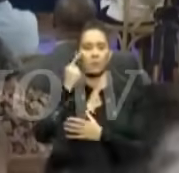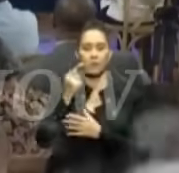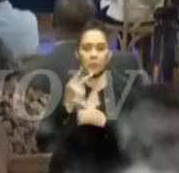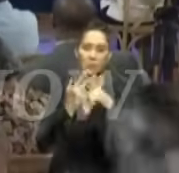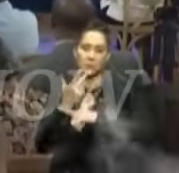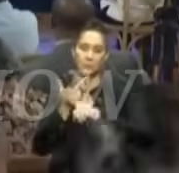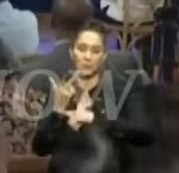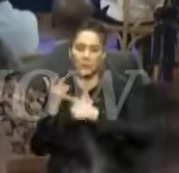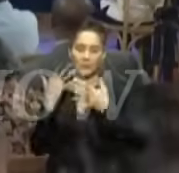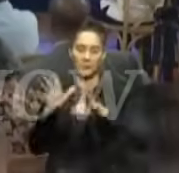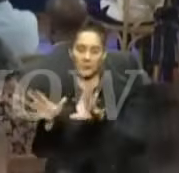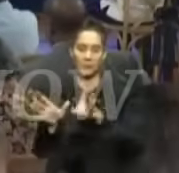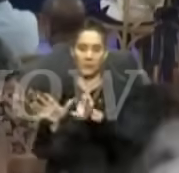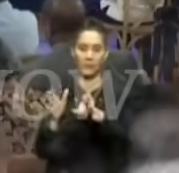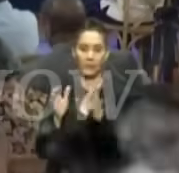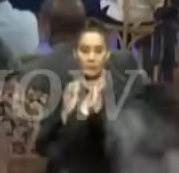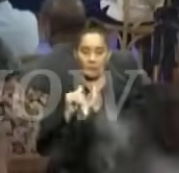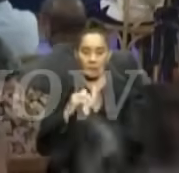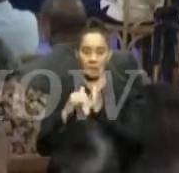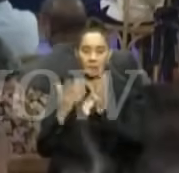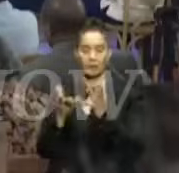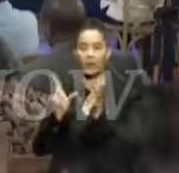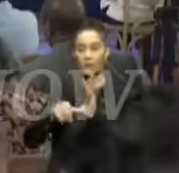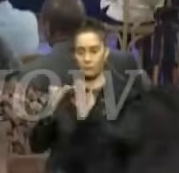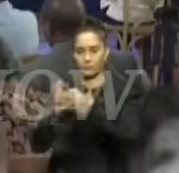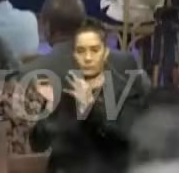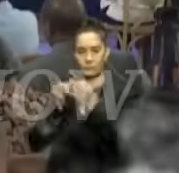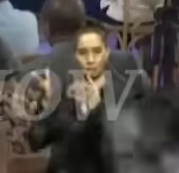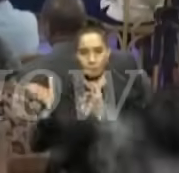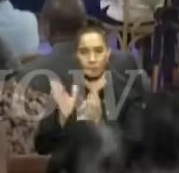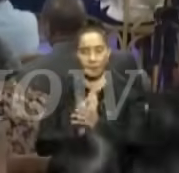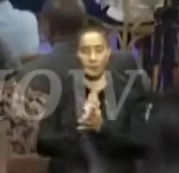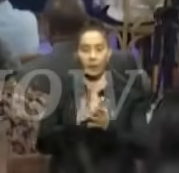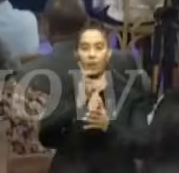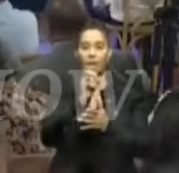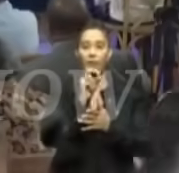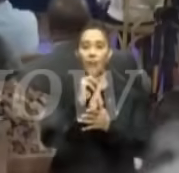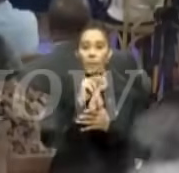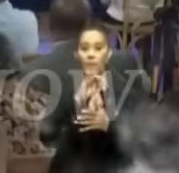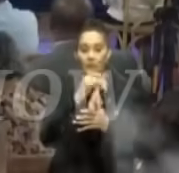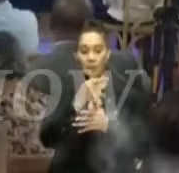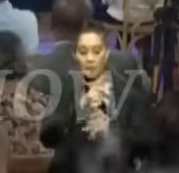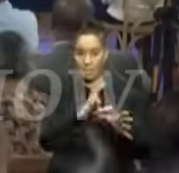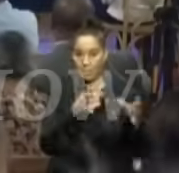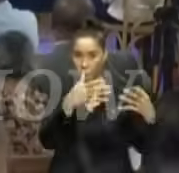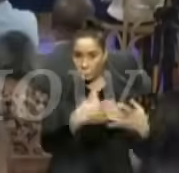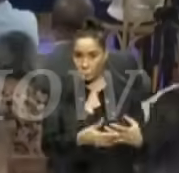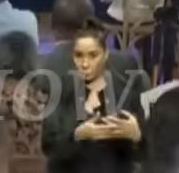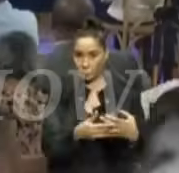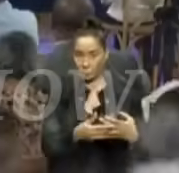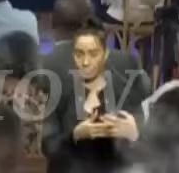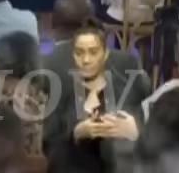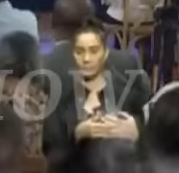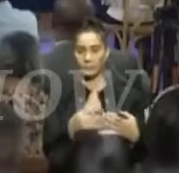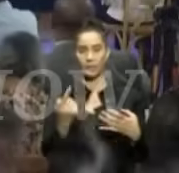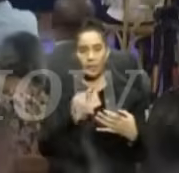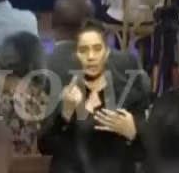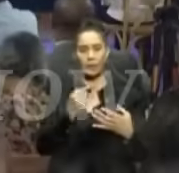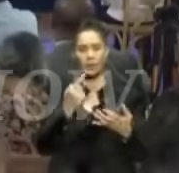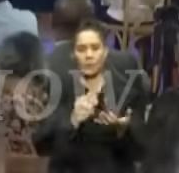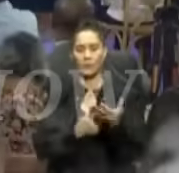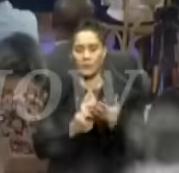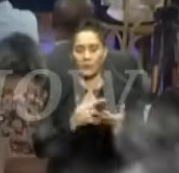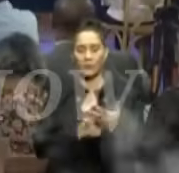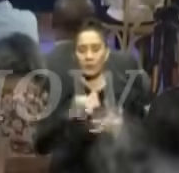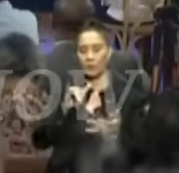meses qu bueno que que tú expliques Y esa Bueno ni la de Don Miguel eh habíamos siempre se habló la del